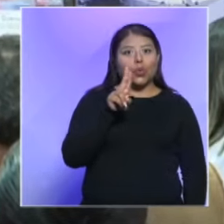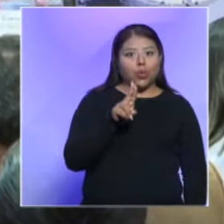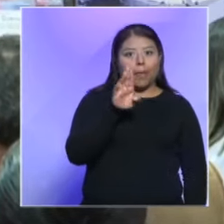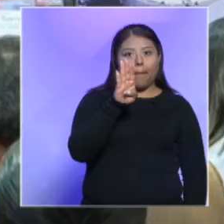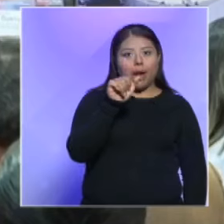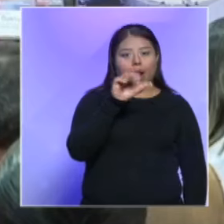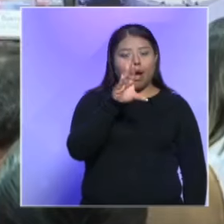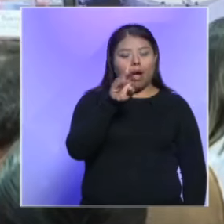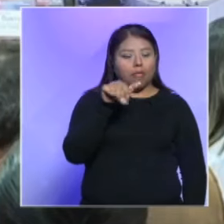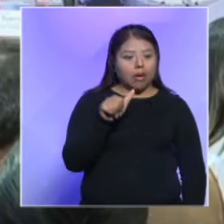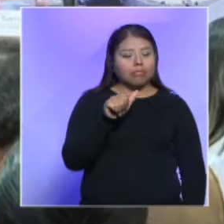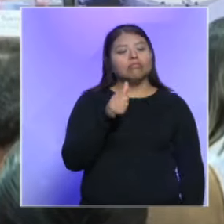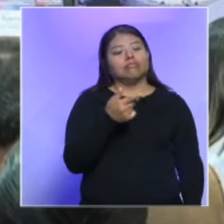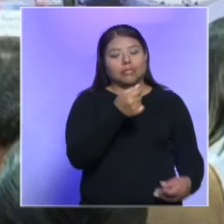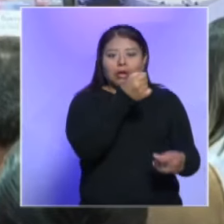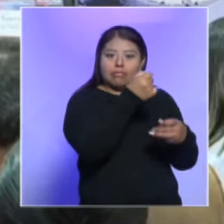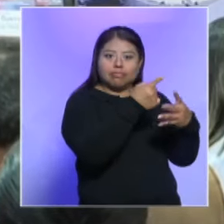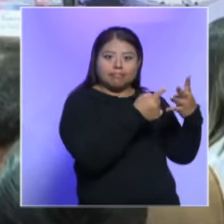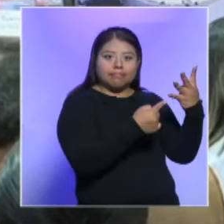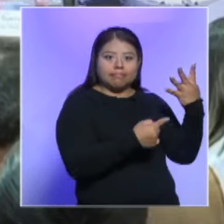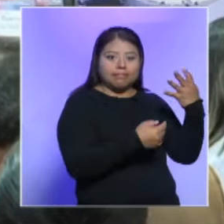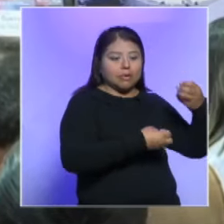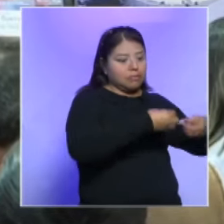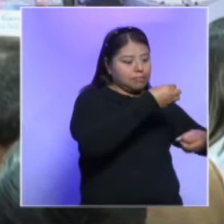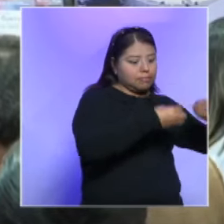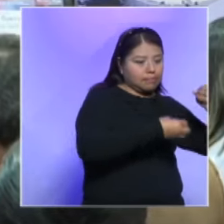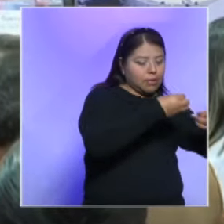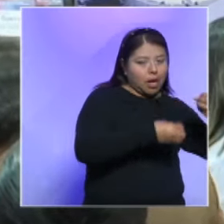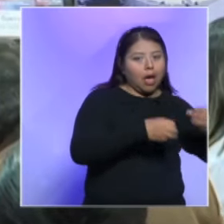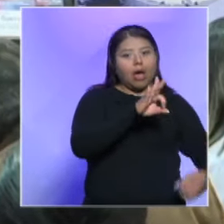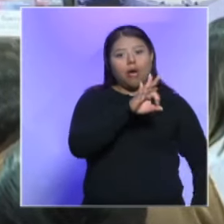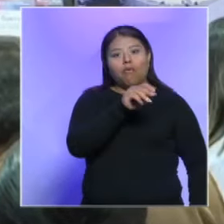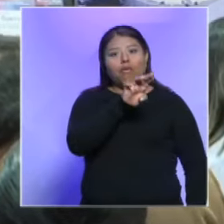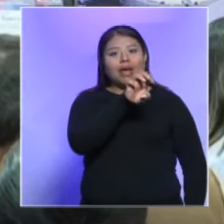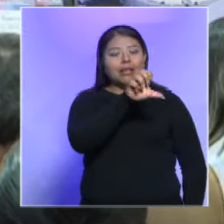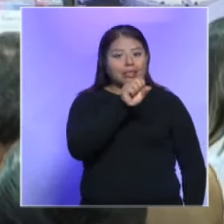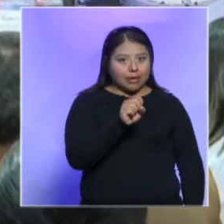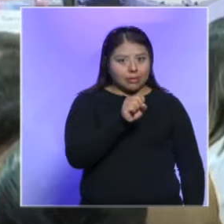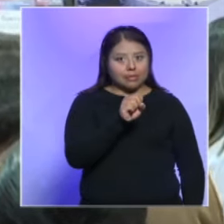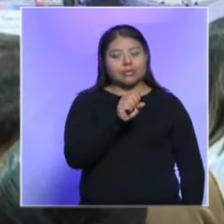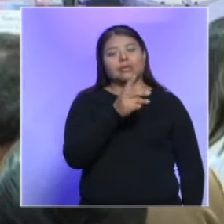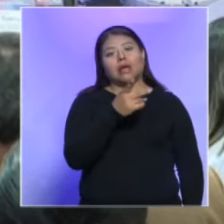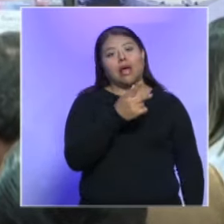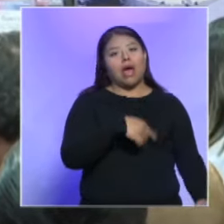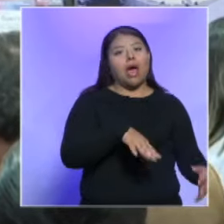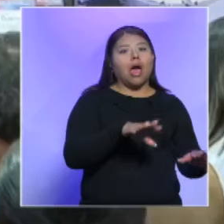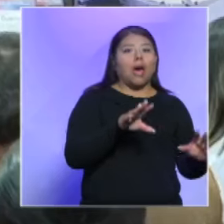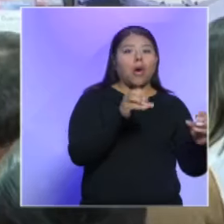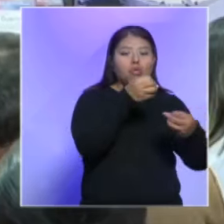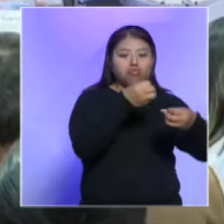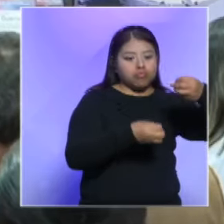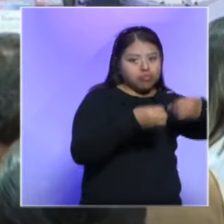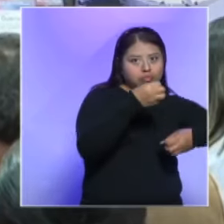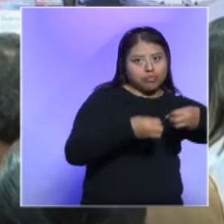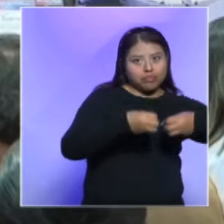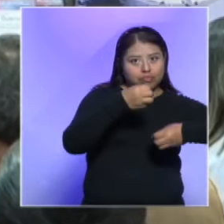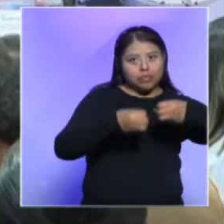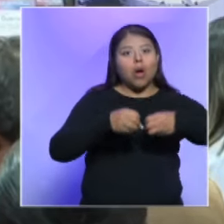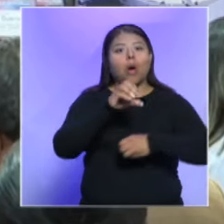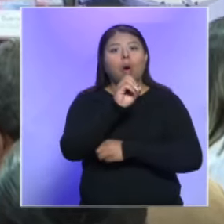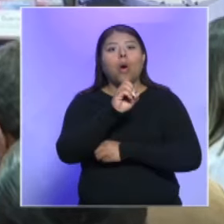aquí, los magistrados Fuentes de la Mata, el magistrado Olvera y pues el autor de la obra, que además